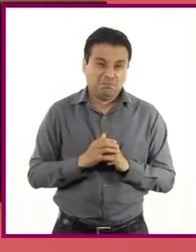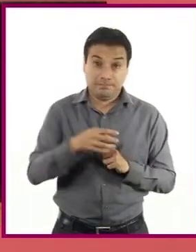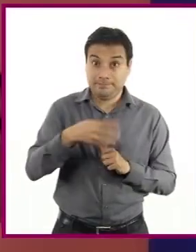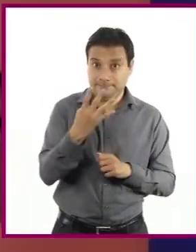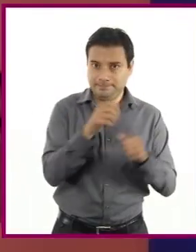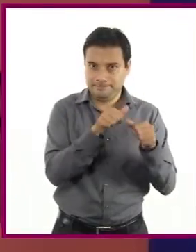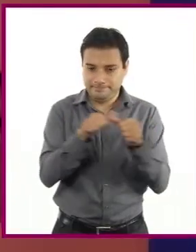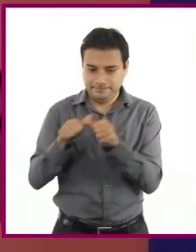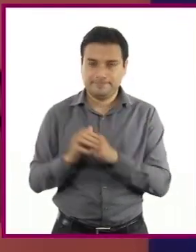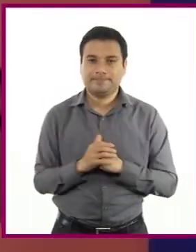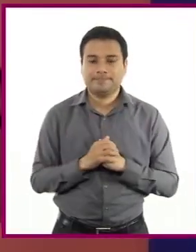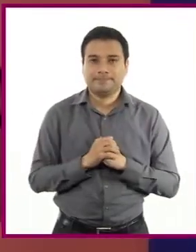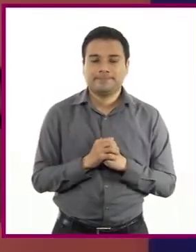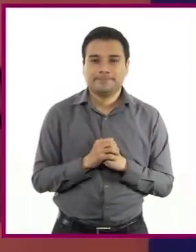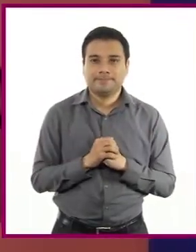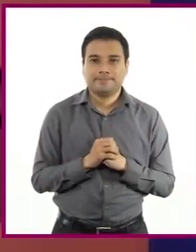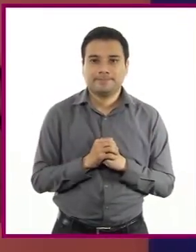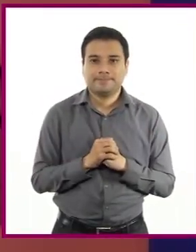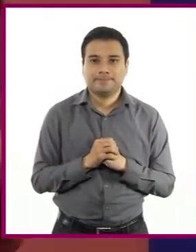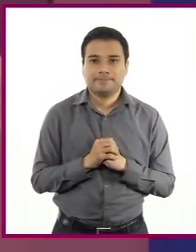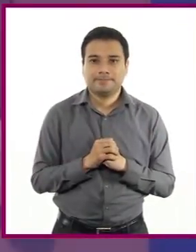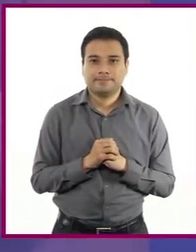letras.